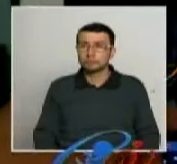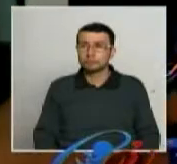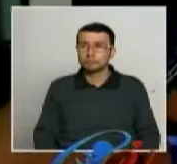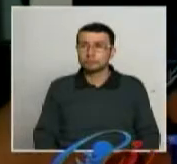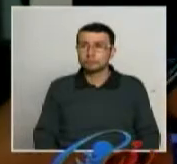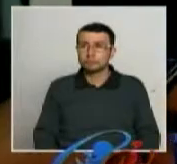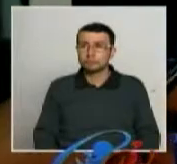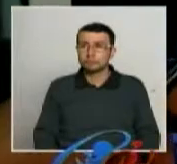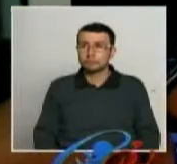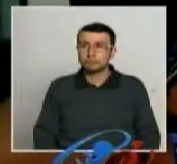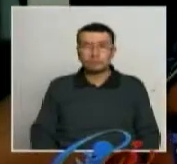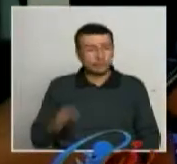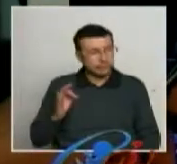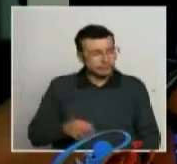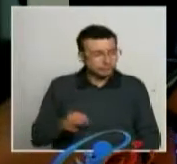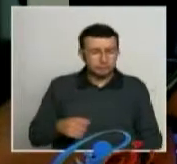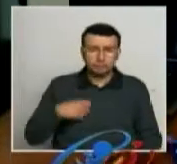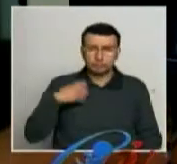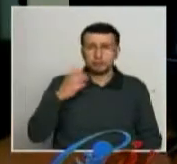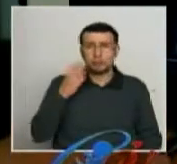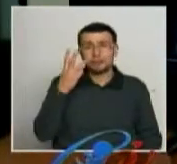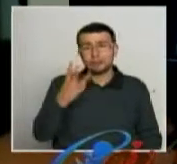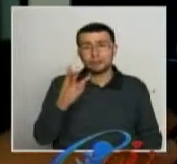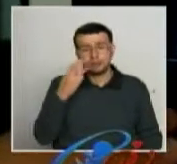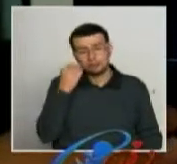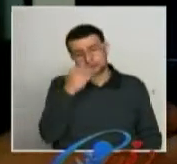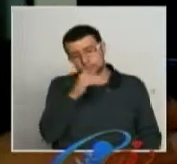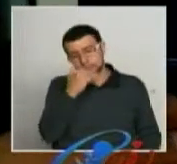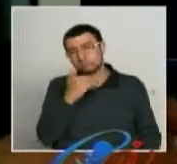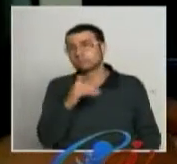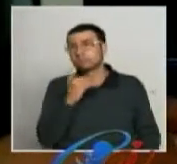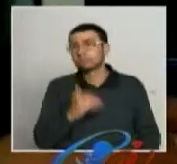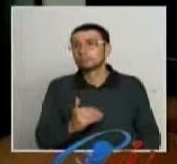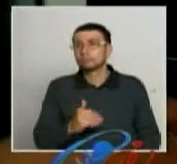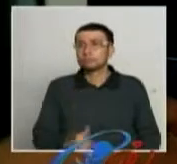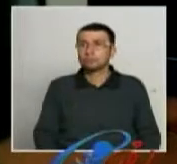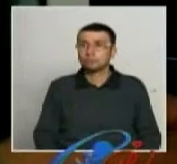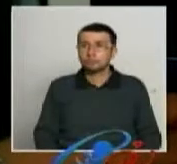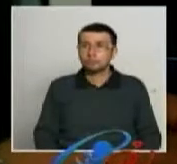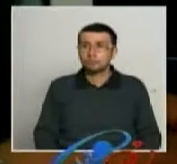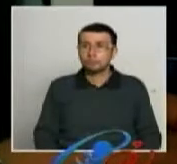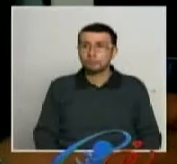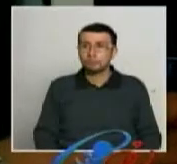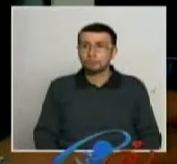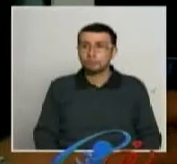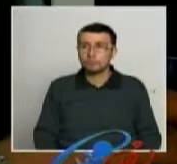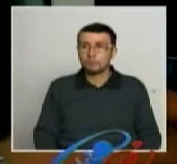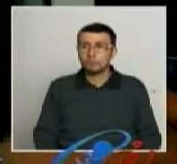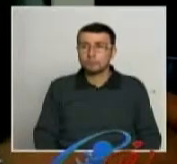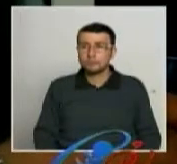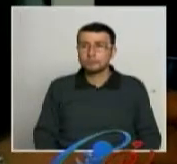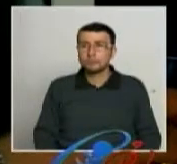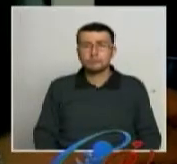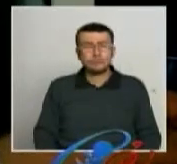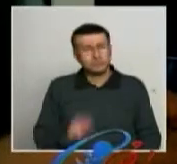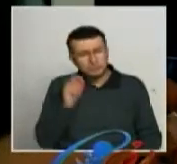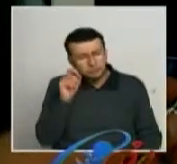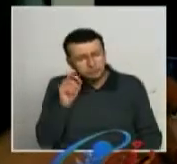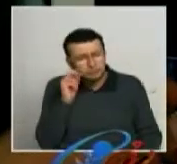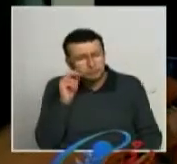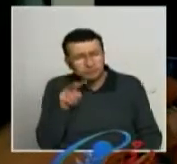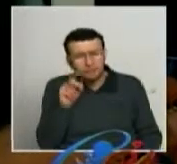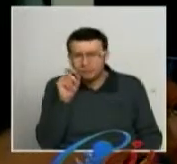Realmente tienen tres fases, se llaman trifásicas, una fase acá, la otra fase acá, y acá se alcanza a notar, bueno, muy pequeña una fase